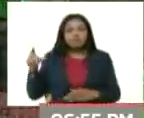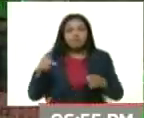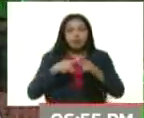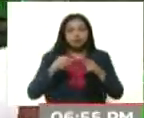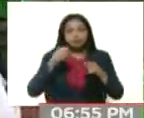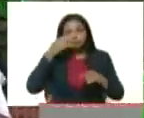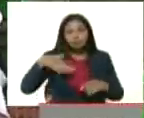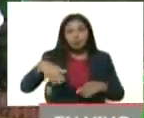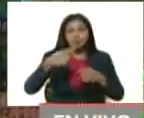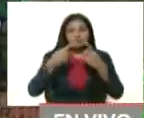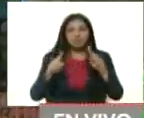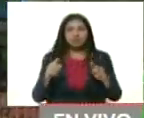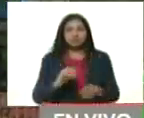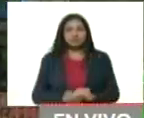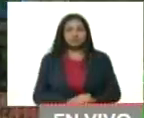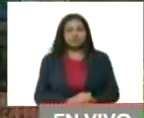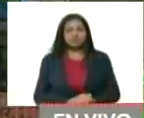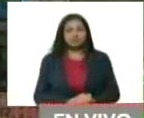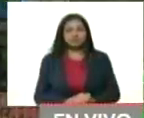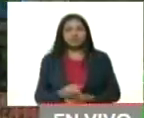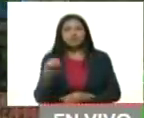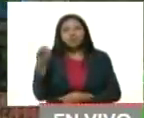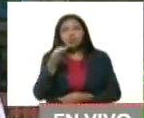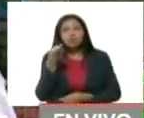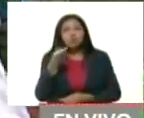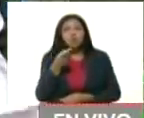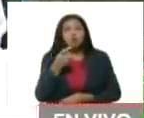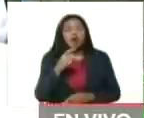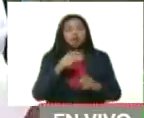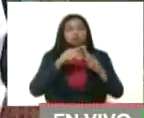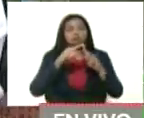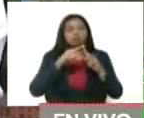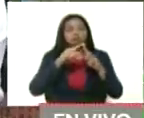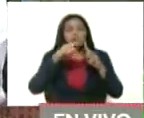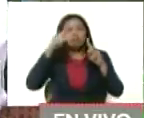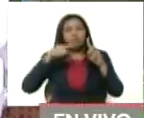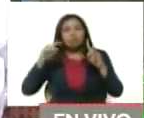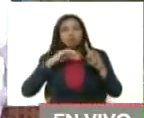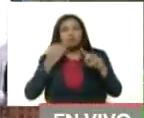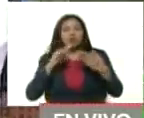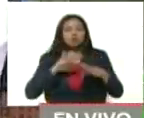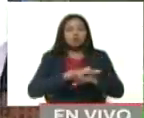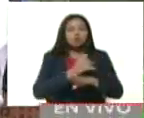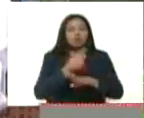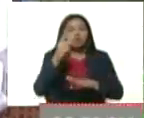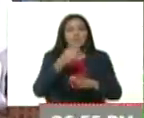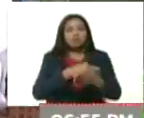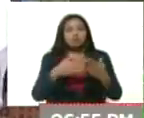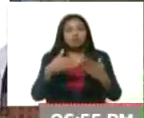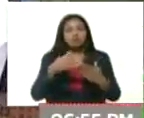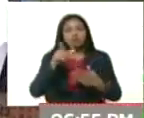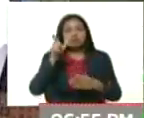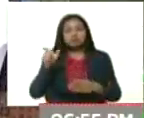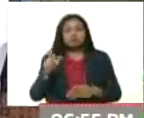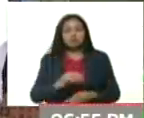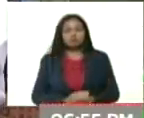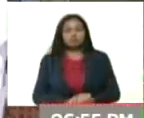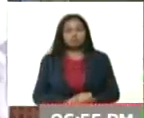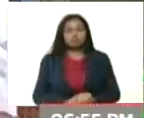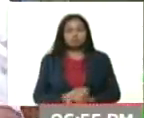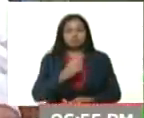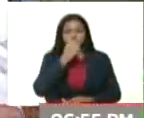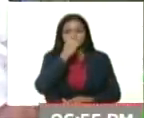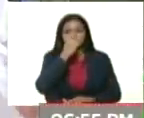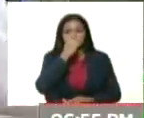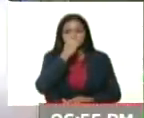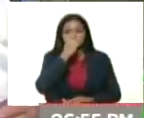poblaciones diferentes, se busca una medida que se llama fallecidos por millón de habitantes. Y aquí tenemos